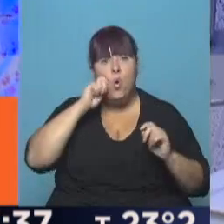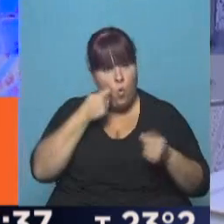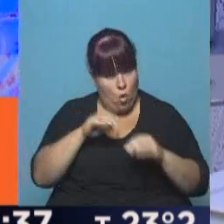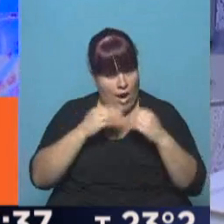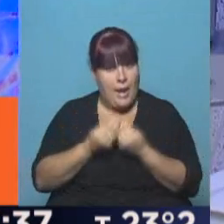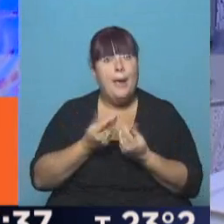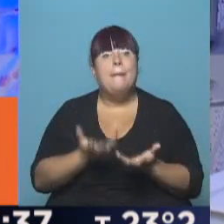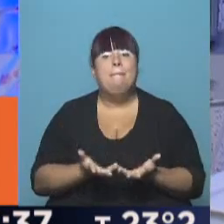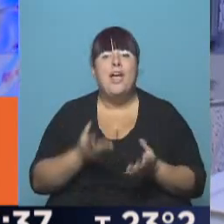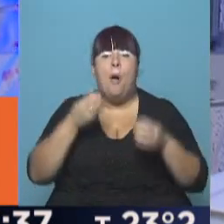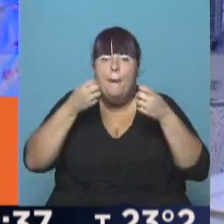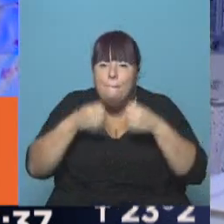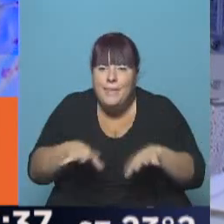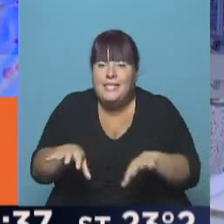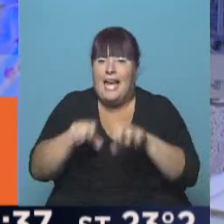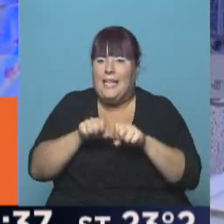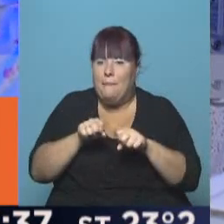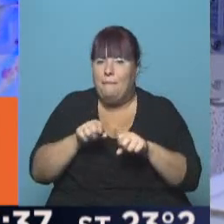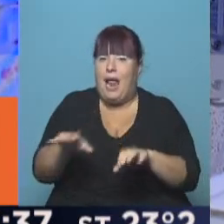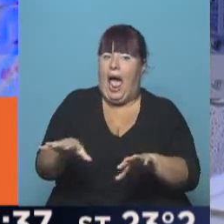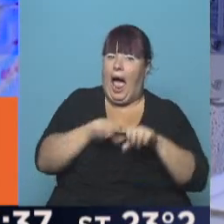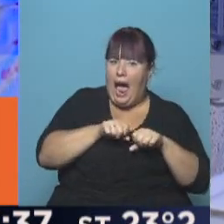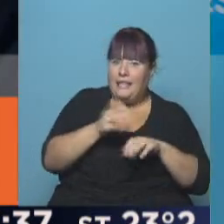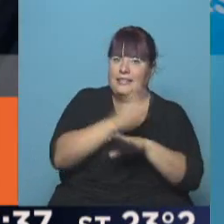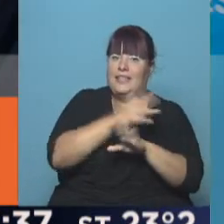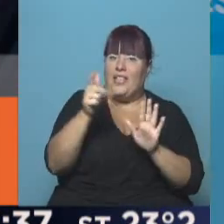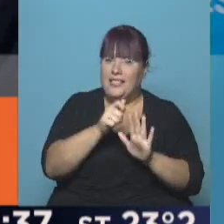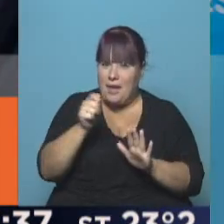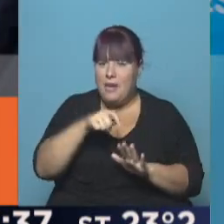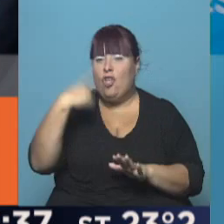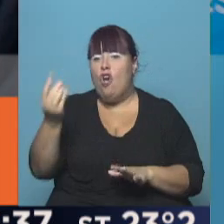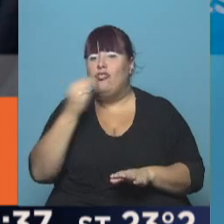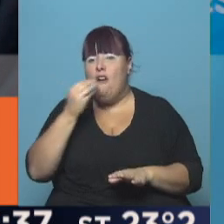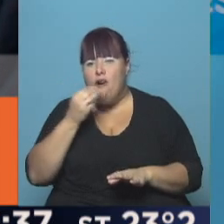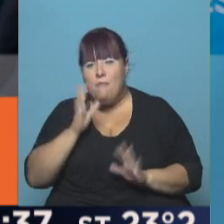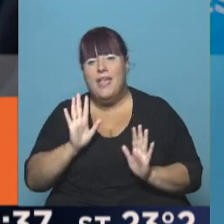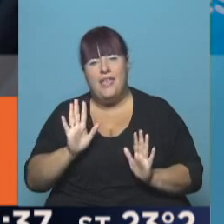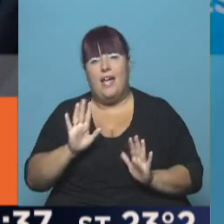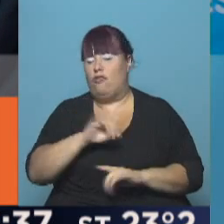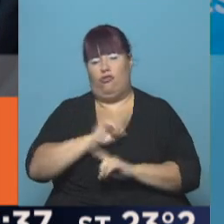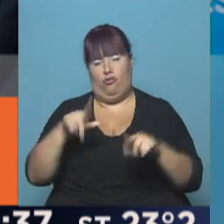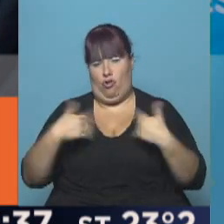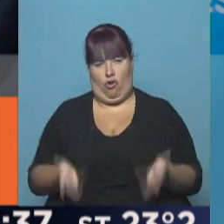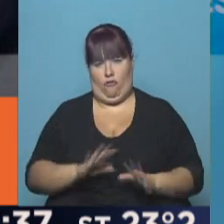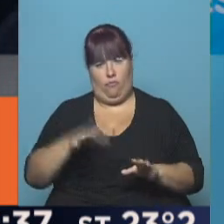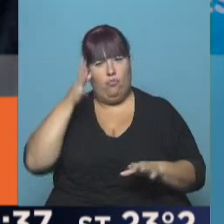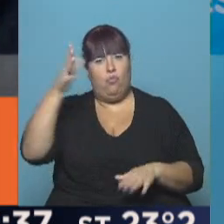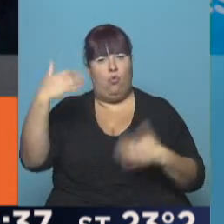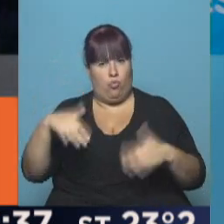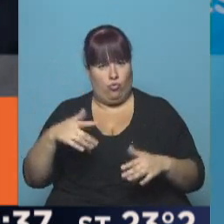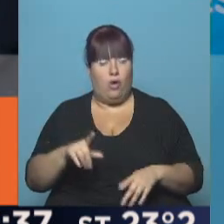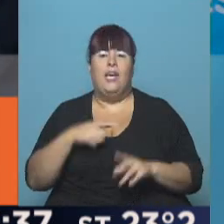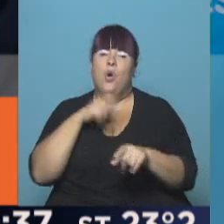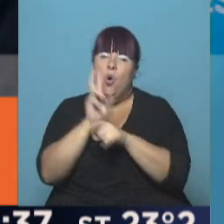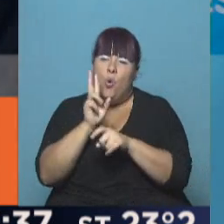pero la de la introducción temprana precoz antes de los seis meses de otros alimentos es inaceptablemente alta y